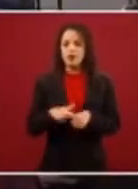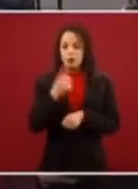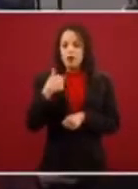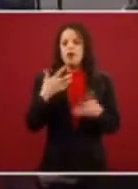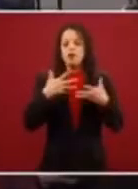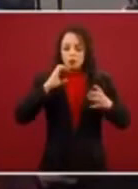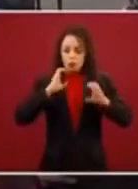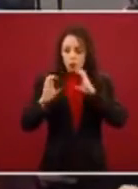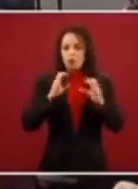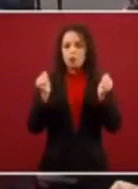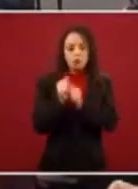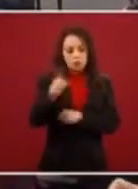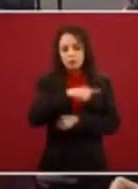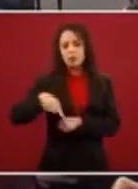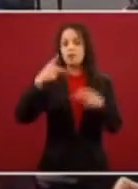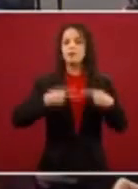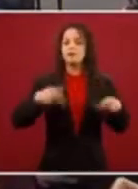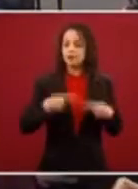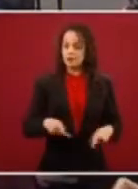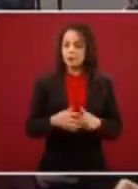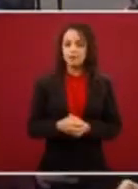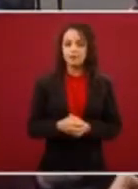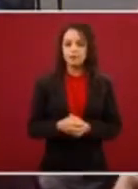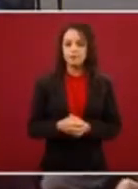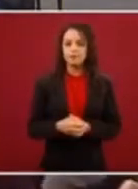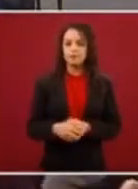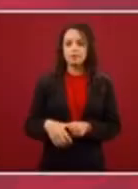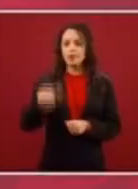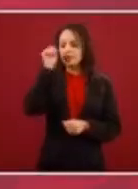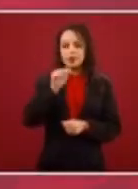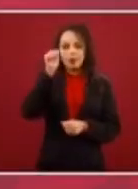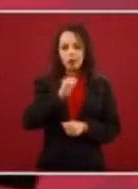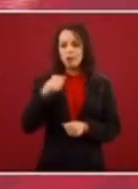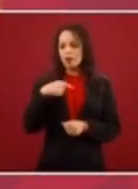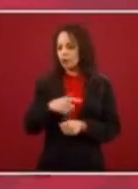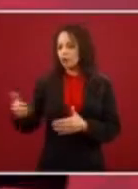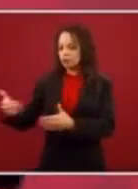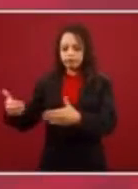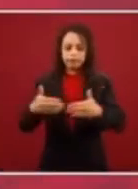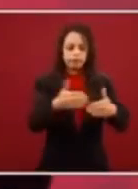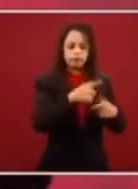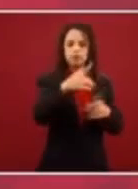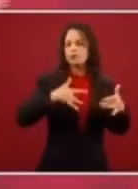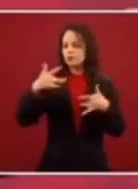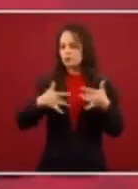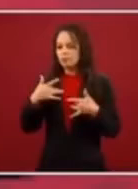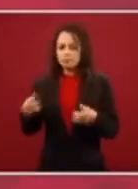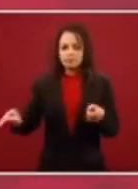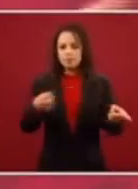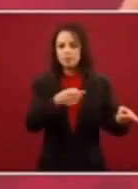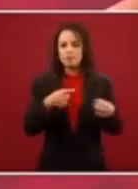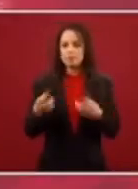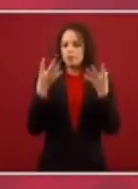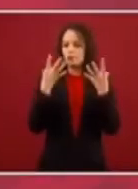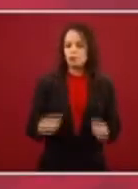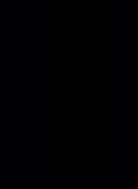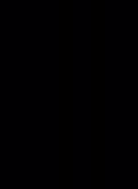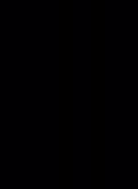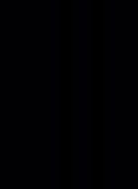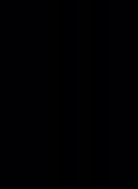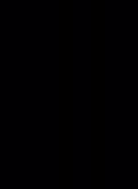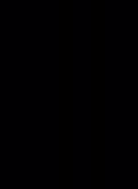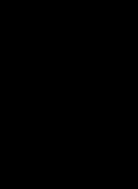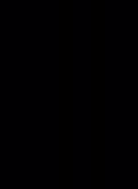comunicación con la gente. Siempre ando a ras de tierra y recojo los sentimientos de muchos mexicanos.